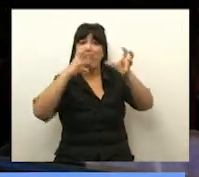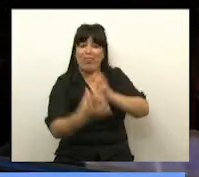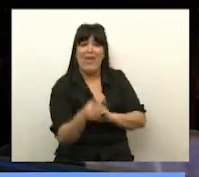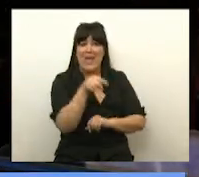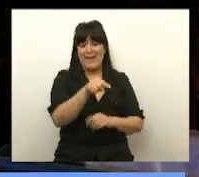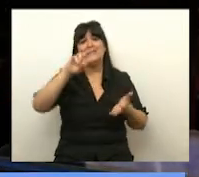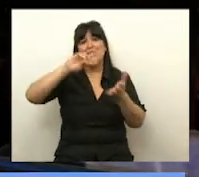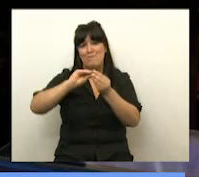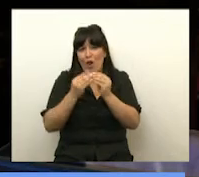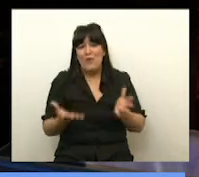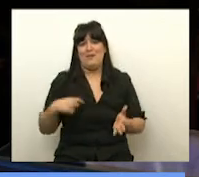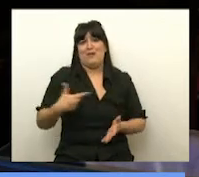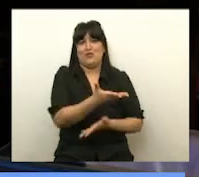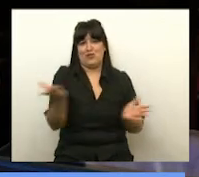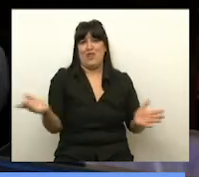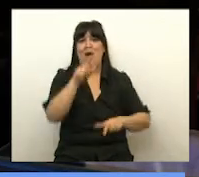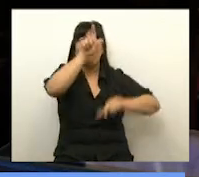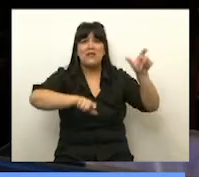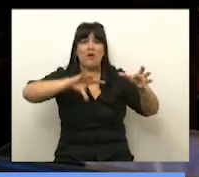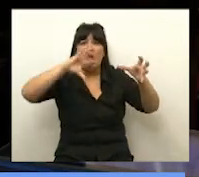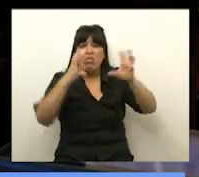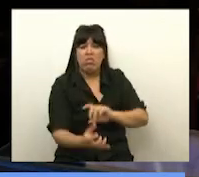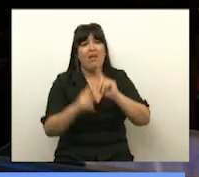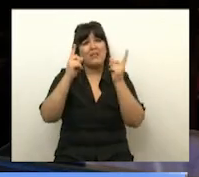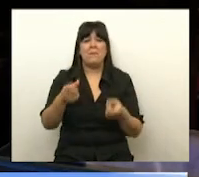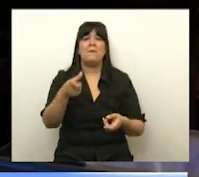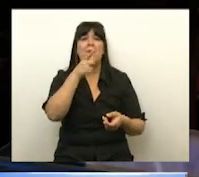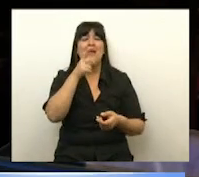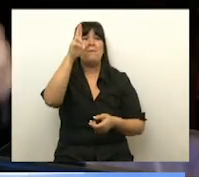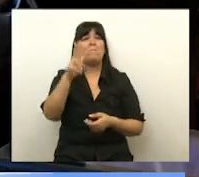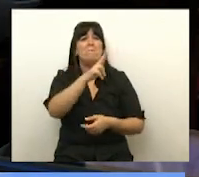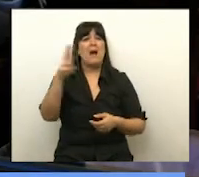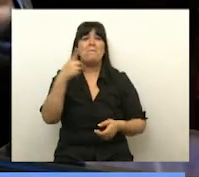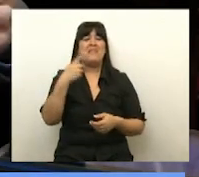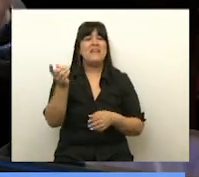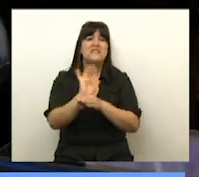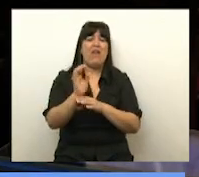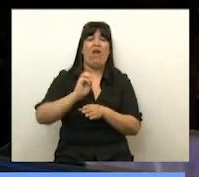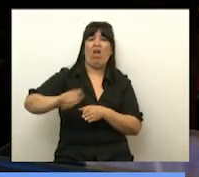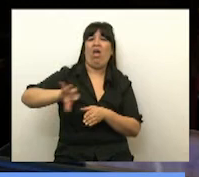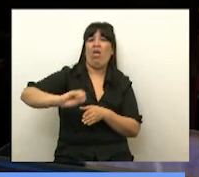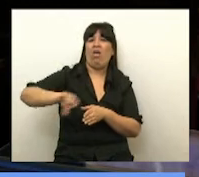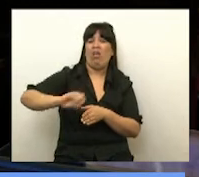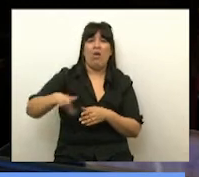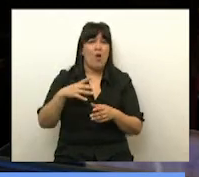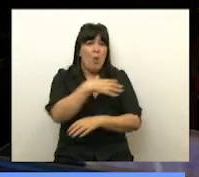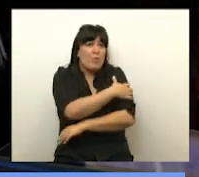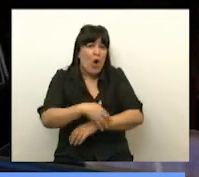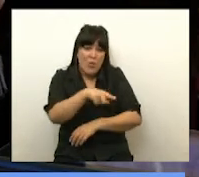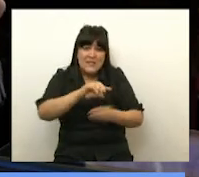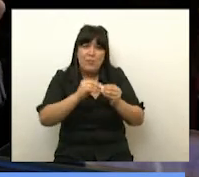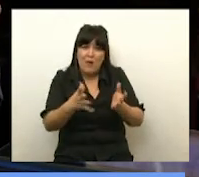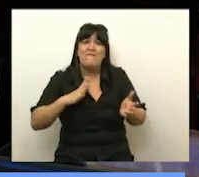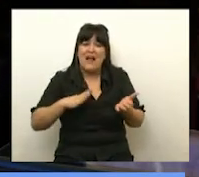problema que tiene la sociedad, el de los descartables, como dice el Papa, el de la pobreza que no podemos resolver.